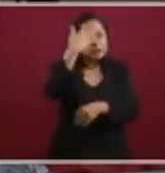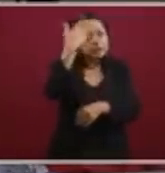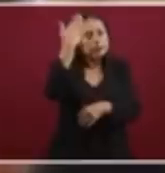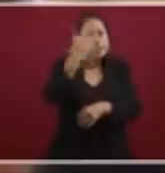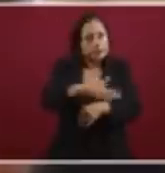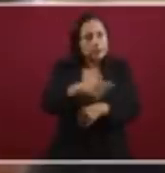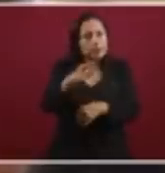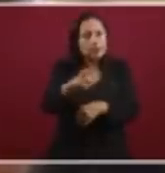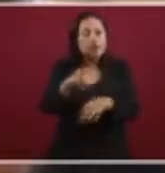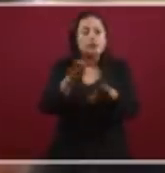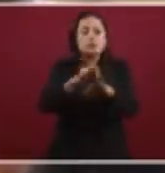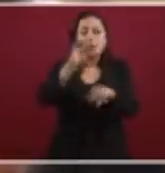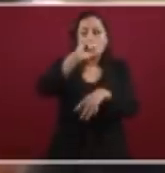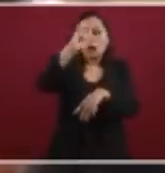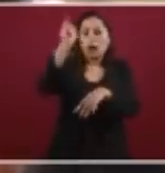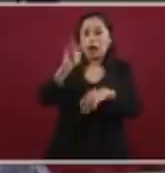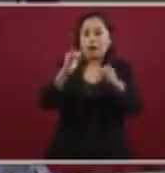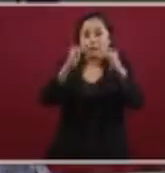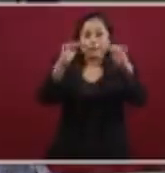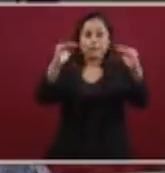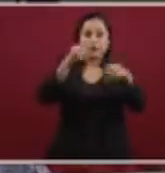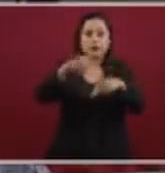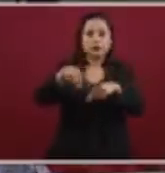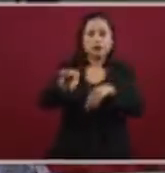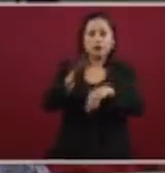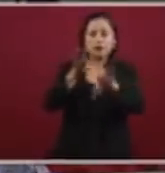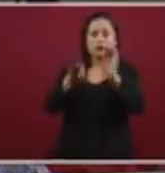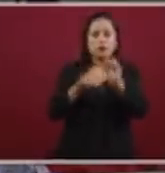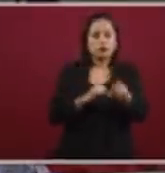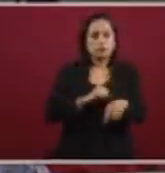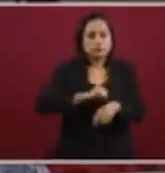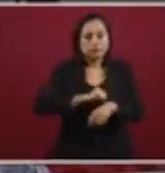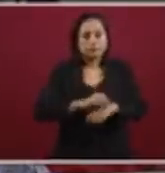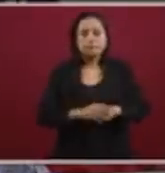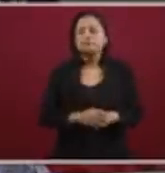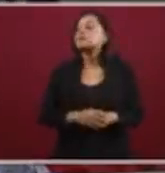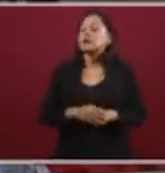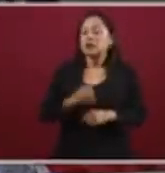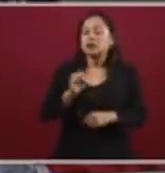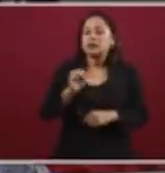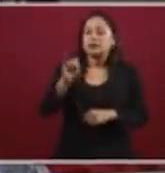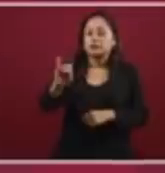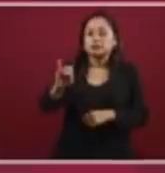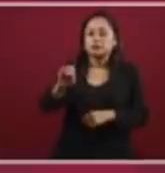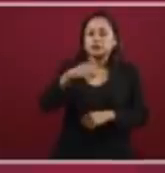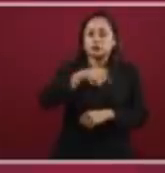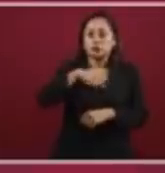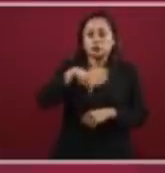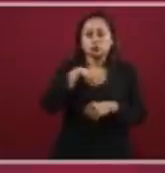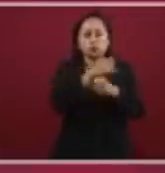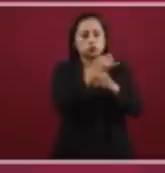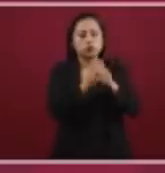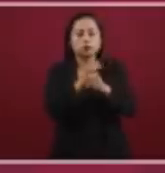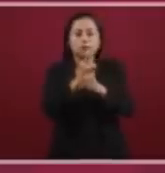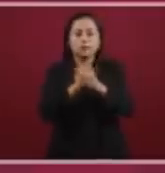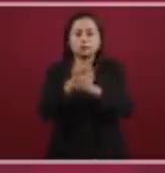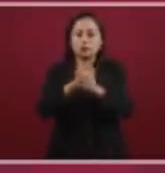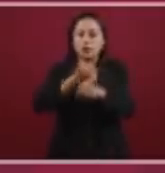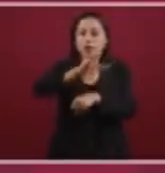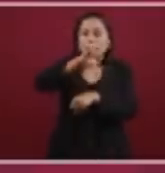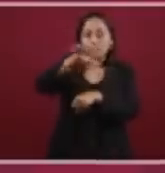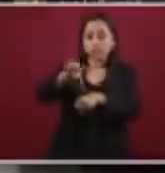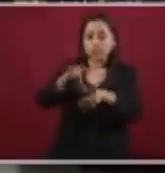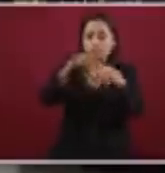medios presidente che vamos a investigarlo y te informamos y les informamos a